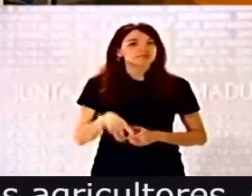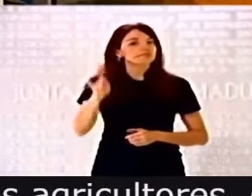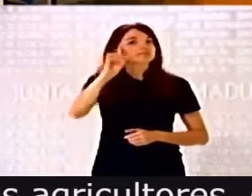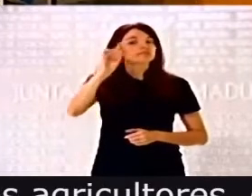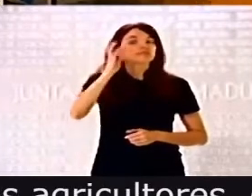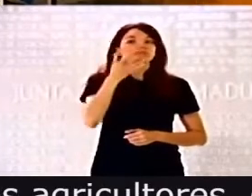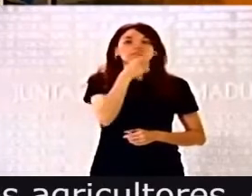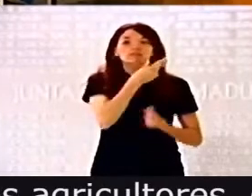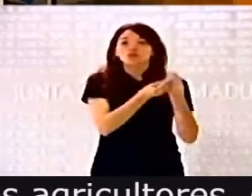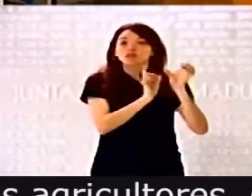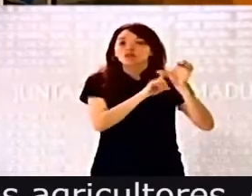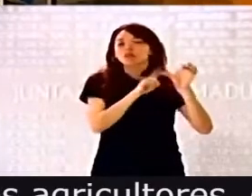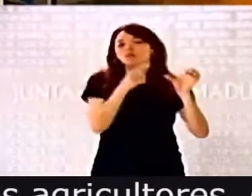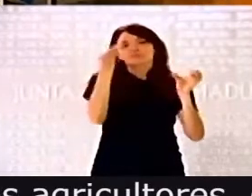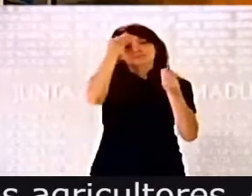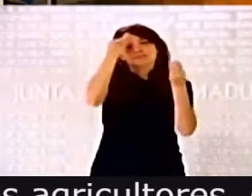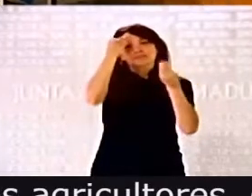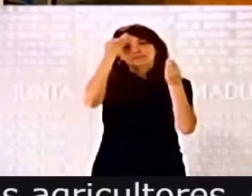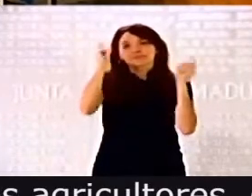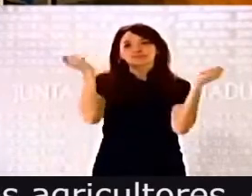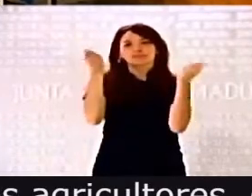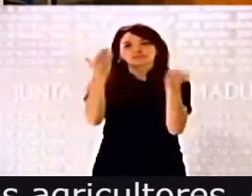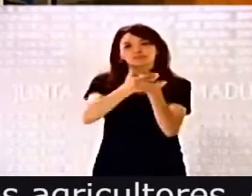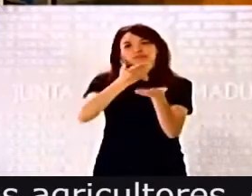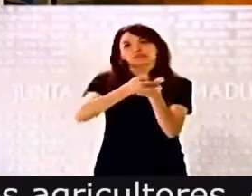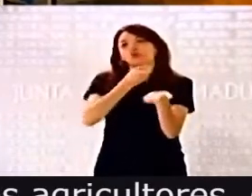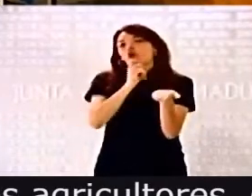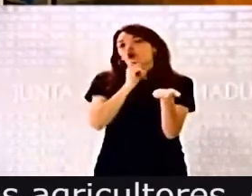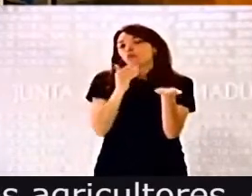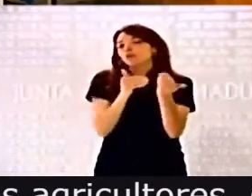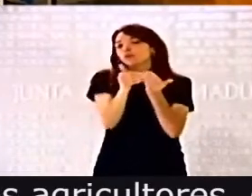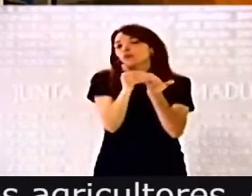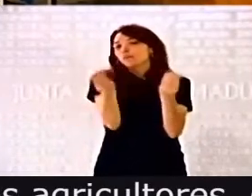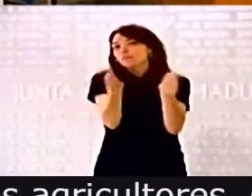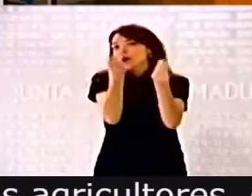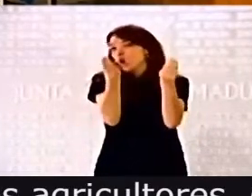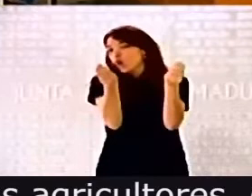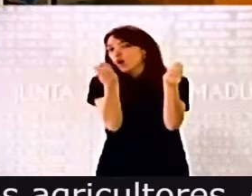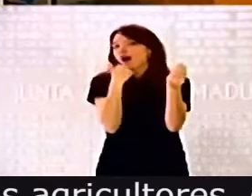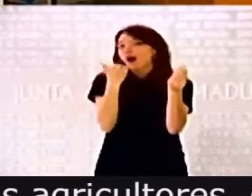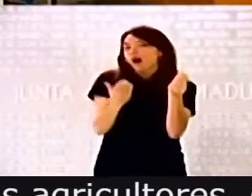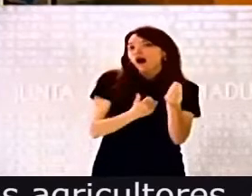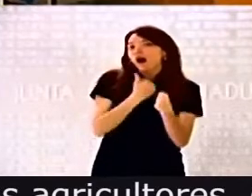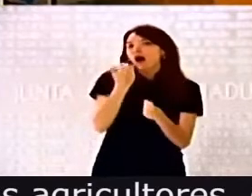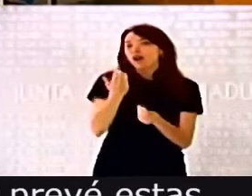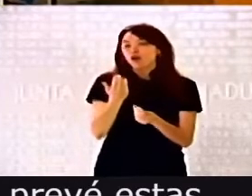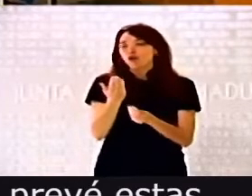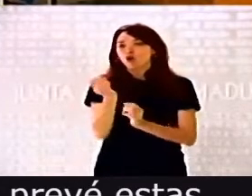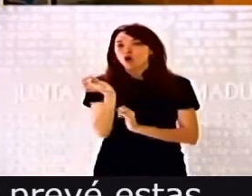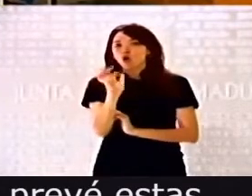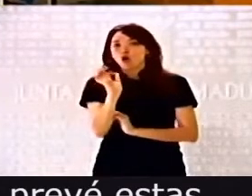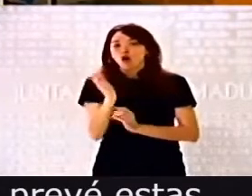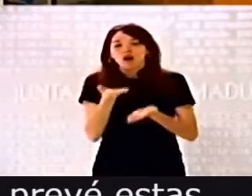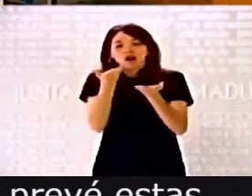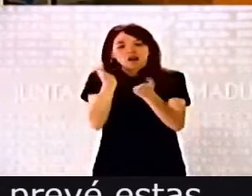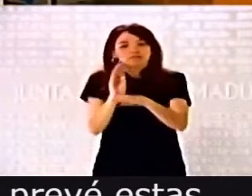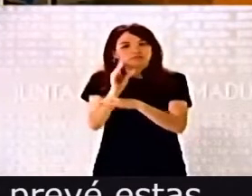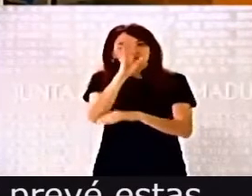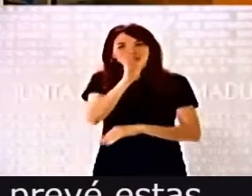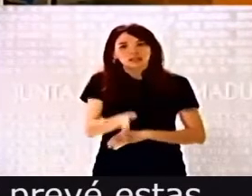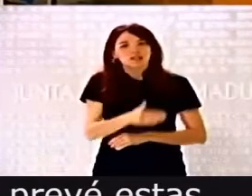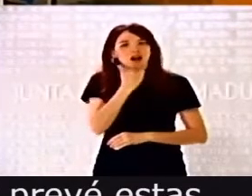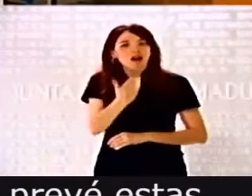la Junta, cómo prevé estas campañas, si las prevé un poco mejor de lo que están avanzando algunos agricultores, si hay algún tipo de ayudas